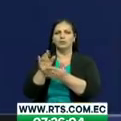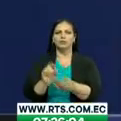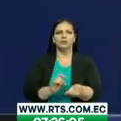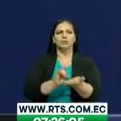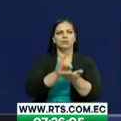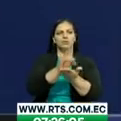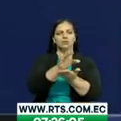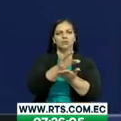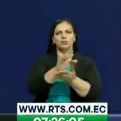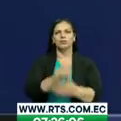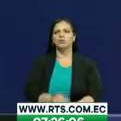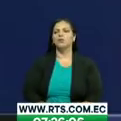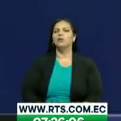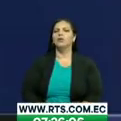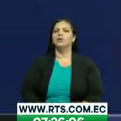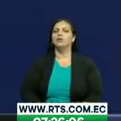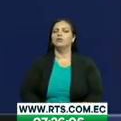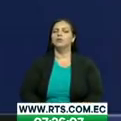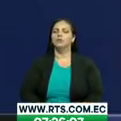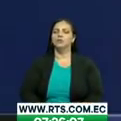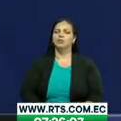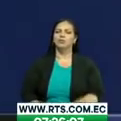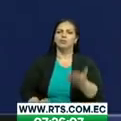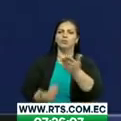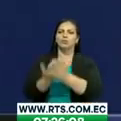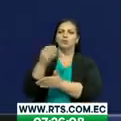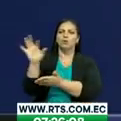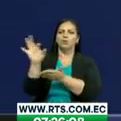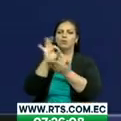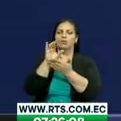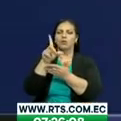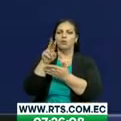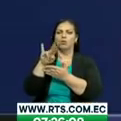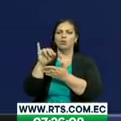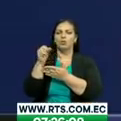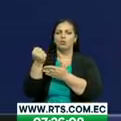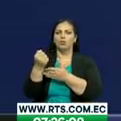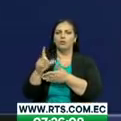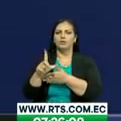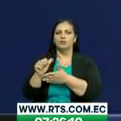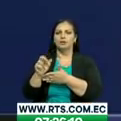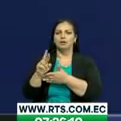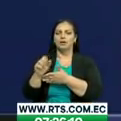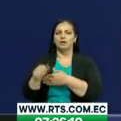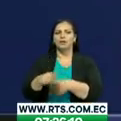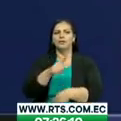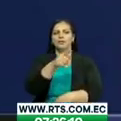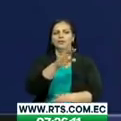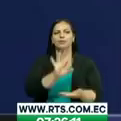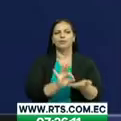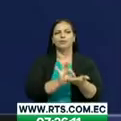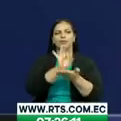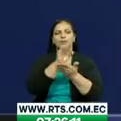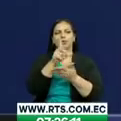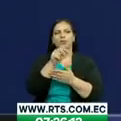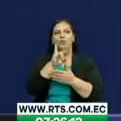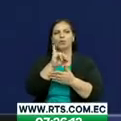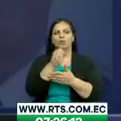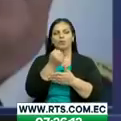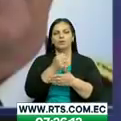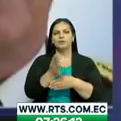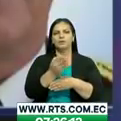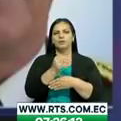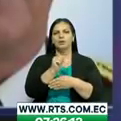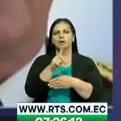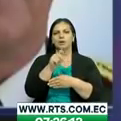designó como nuevo jefe del Comando Conjunto al general Luis Lara y comandante de la Fuerza Terrestre al general de brigada Luis Altamirano.